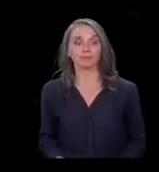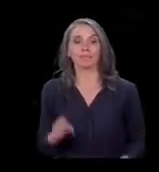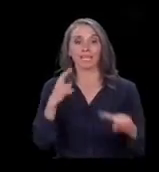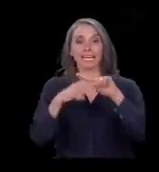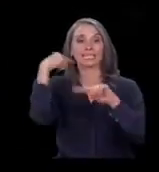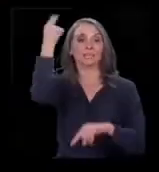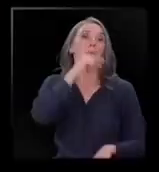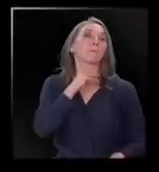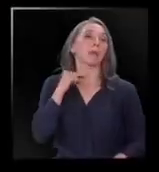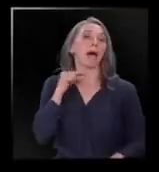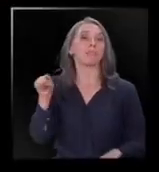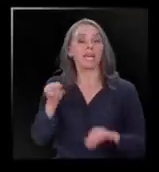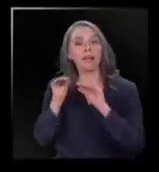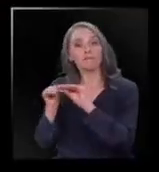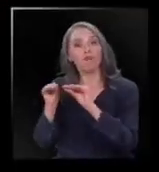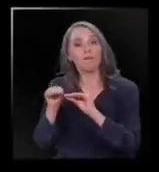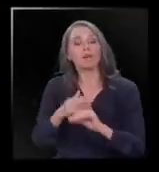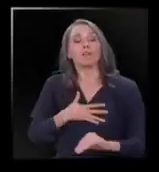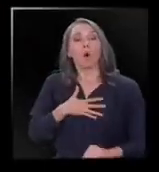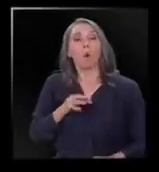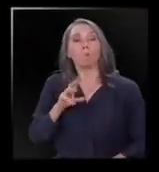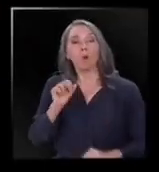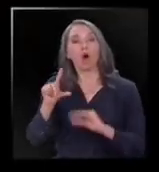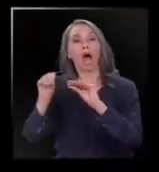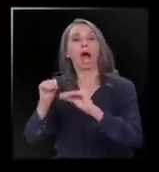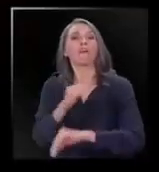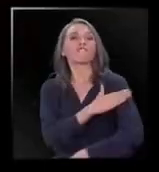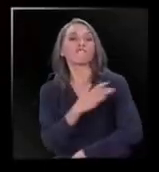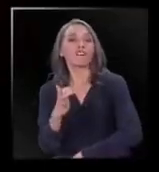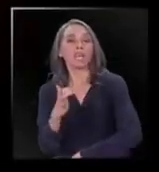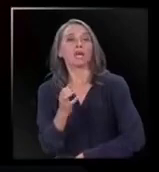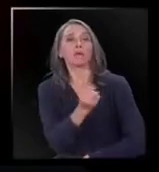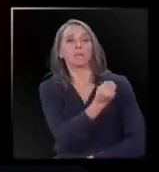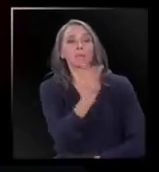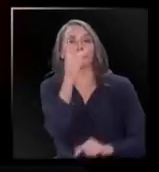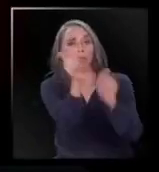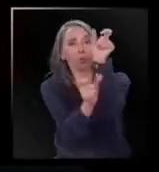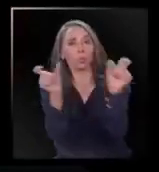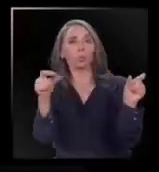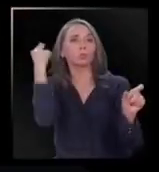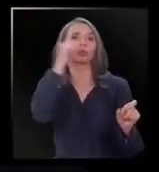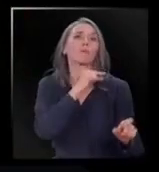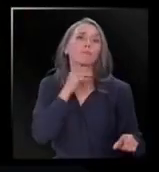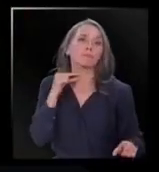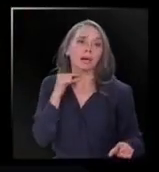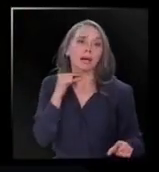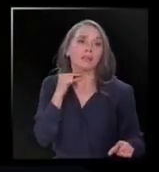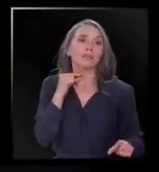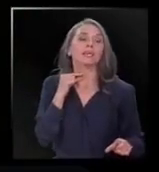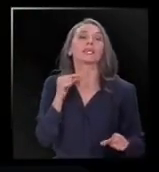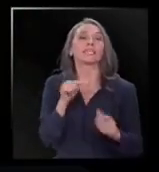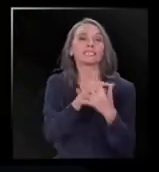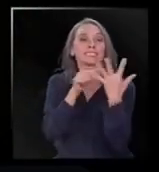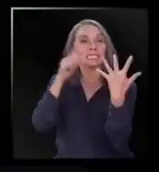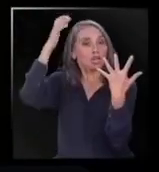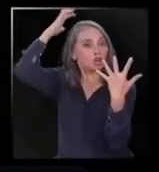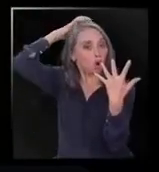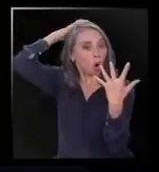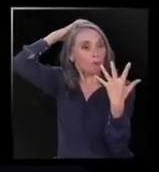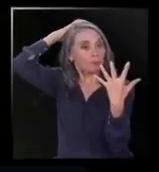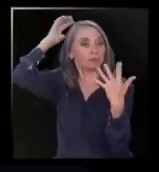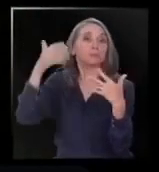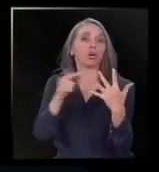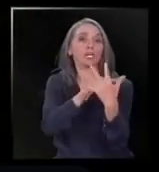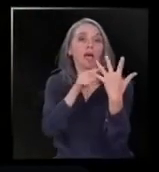El ex párroco fue el formador en la moral y en la fe de varias decenas de sacerdotes, entre ellos cinco obispos que